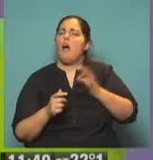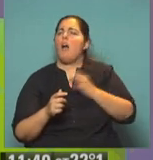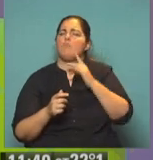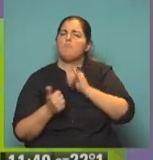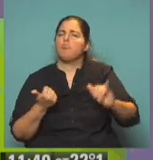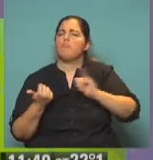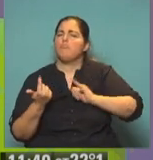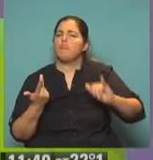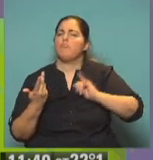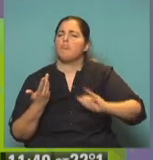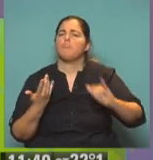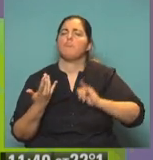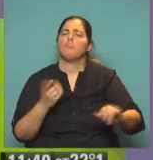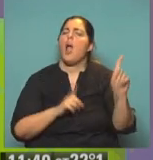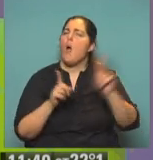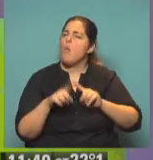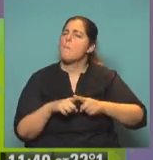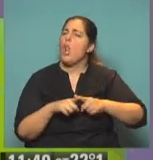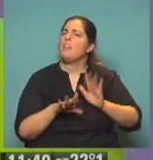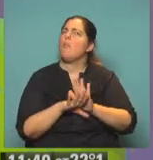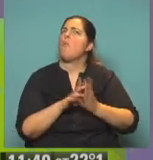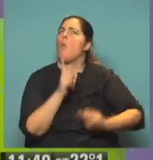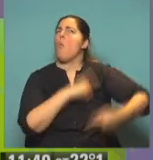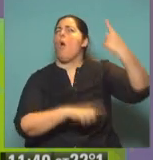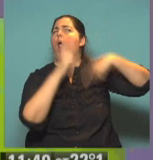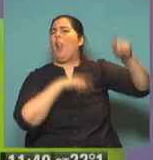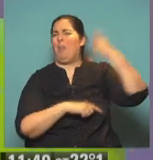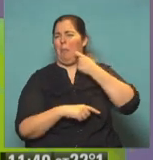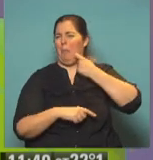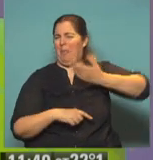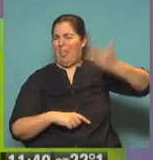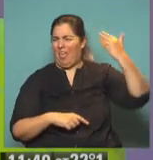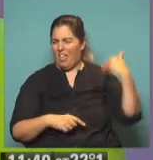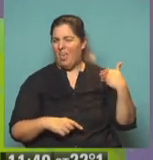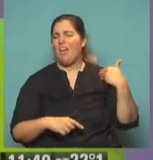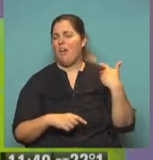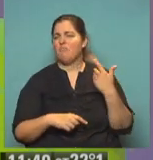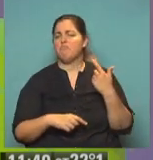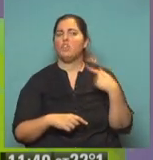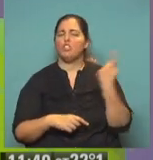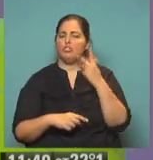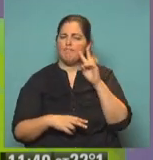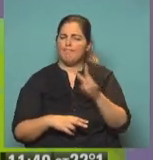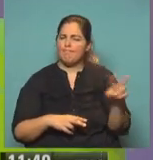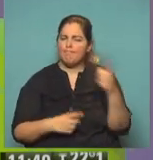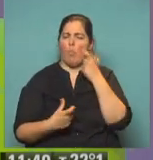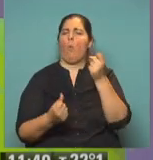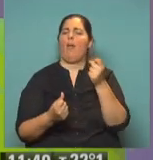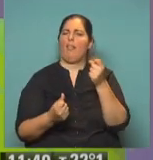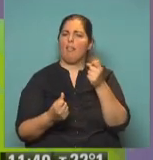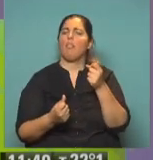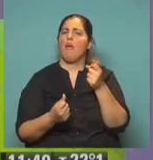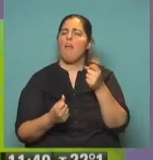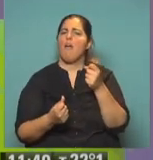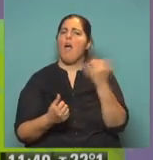años algunas políticas que son regresivas. Ajá. Lo que encontramos es que teníamos